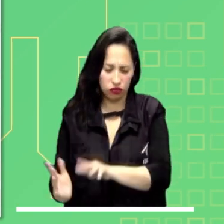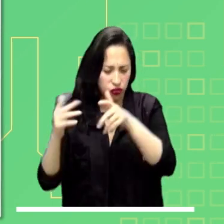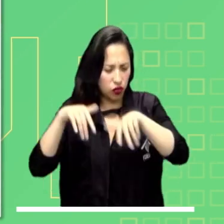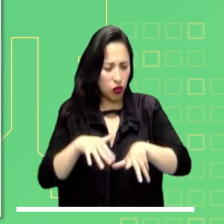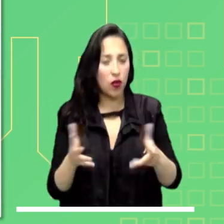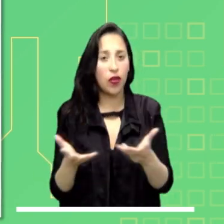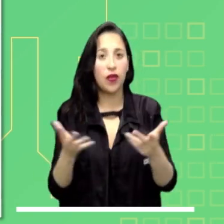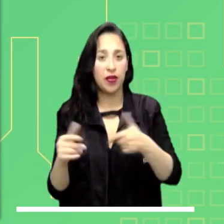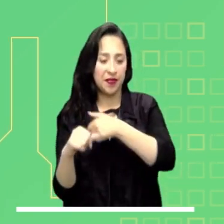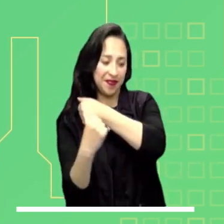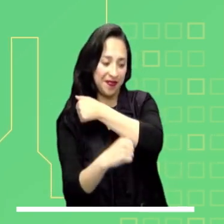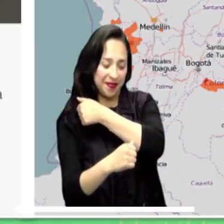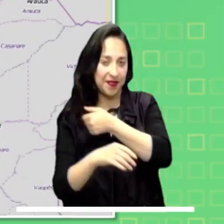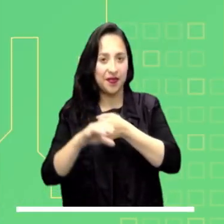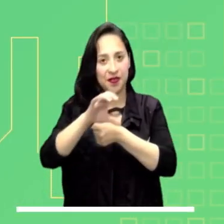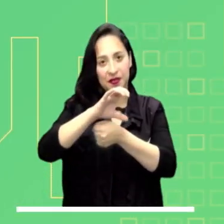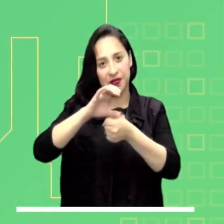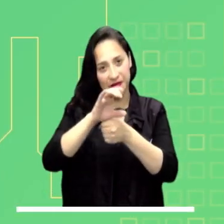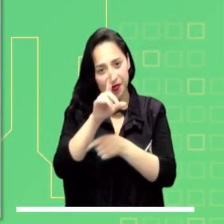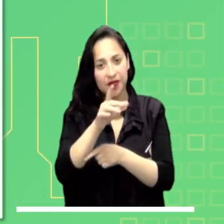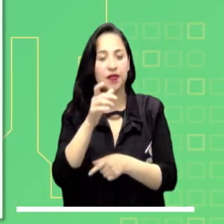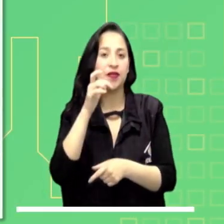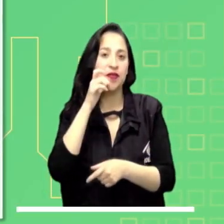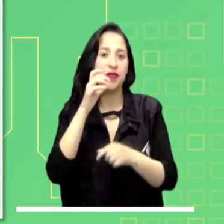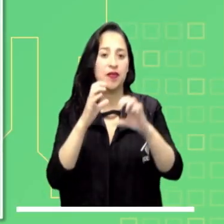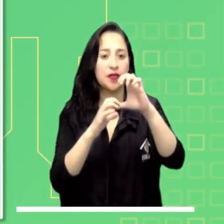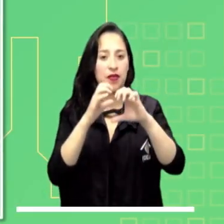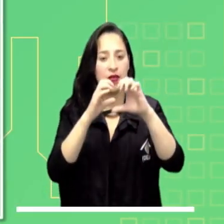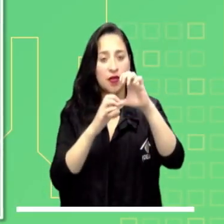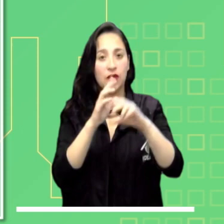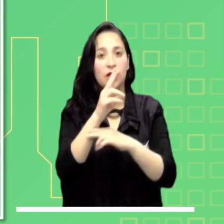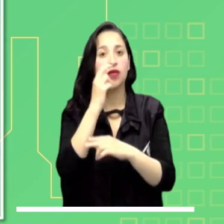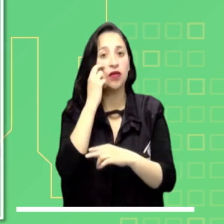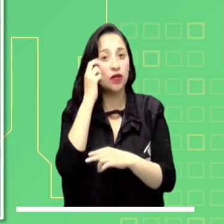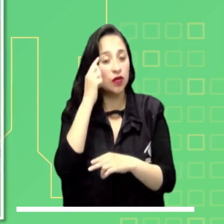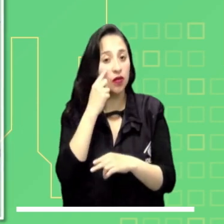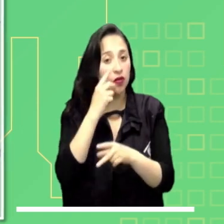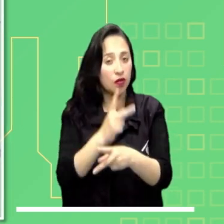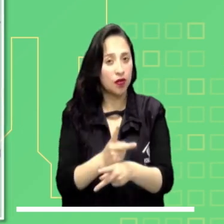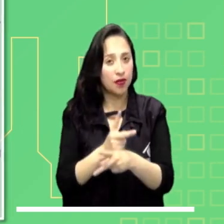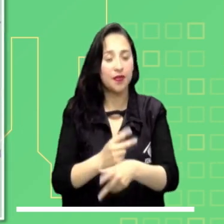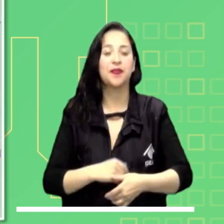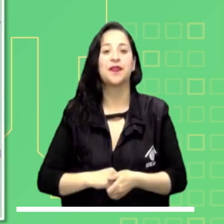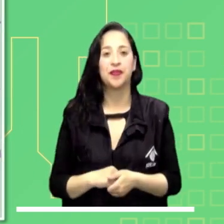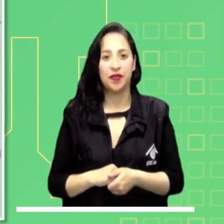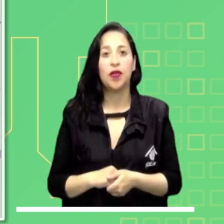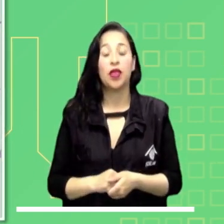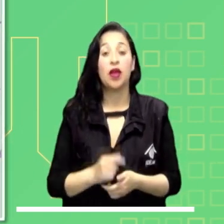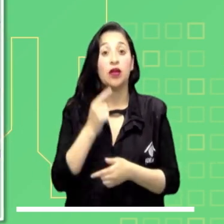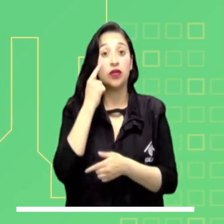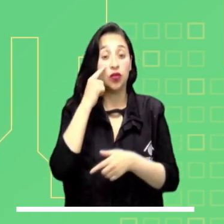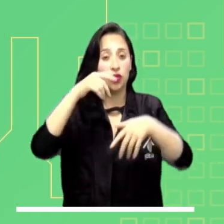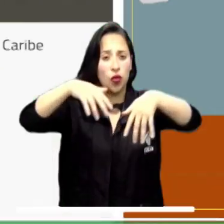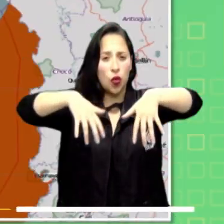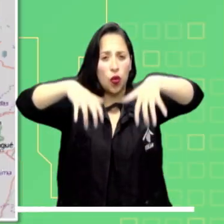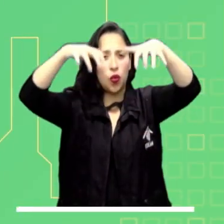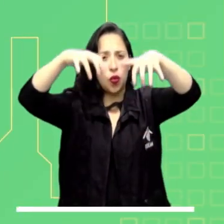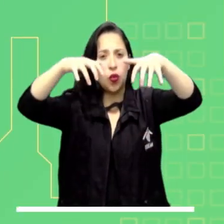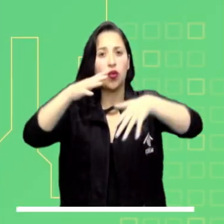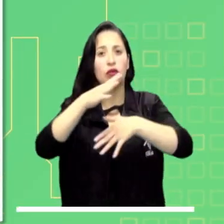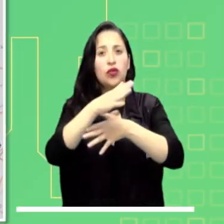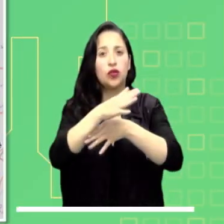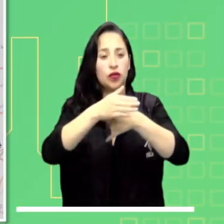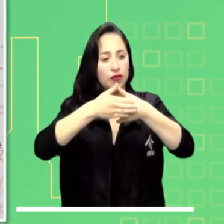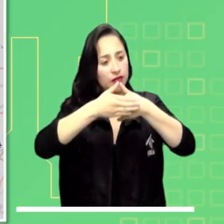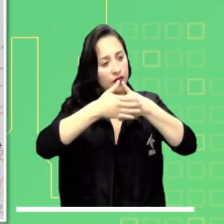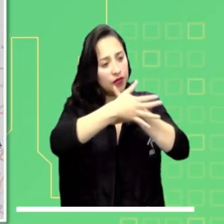es muy alta la probabilidad de deslizamientos de tierra en zonas inestables de boyacá cundinamarca caldas cauca y de choco